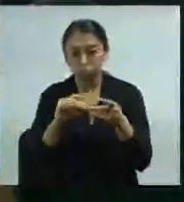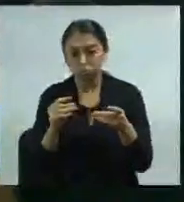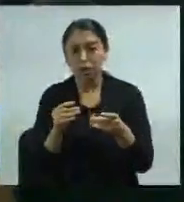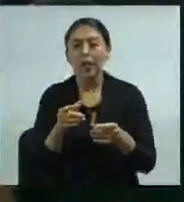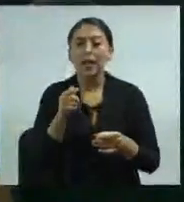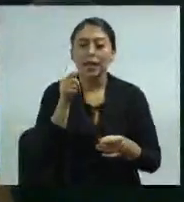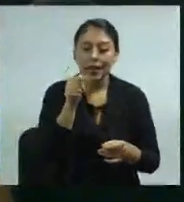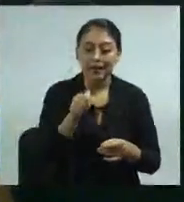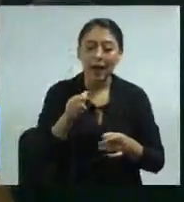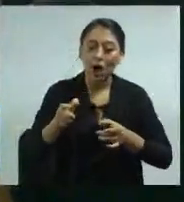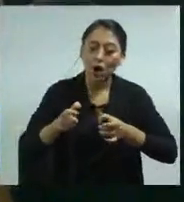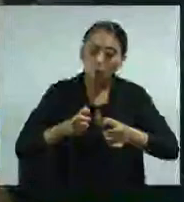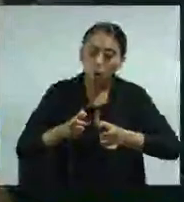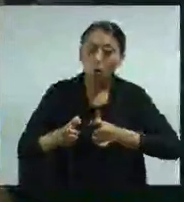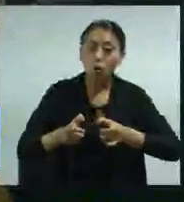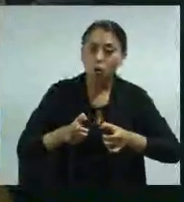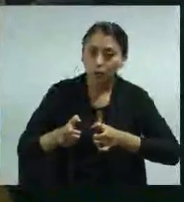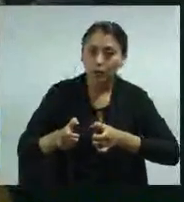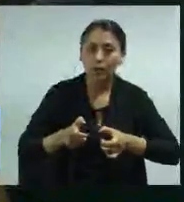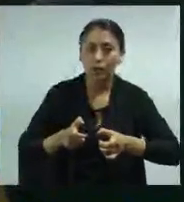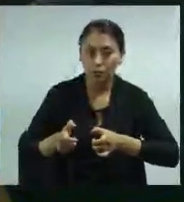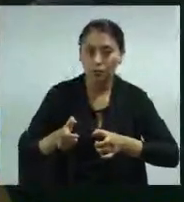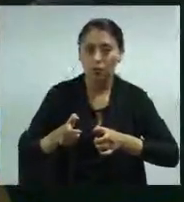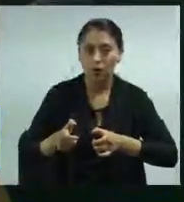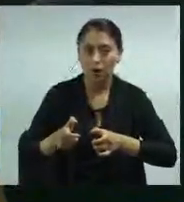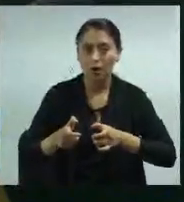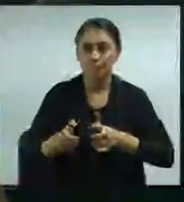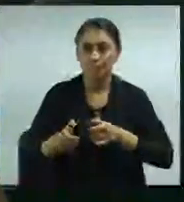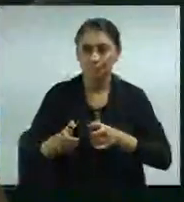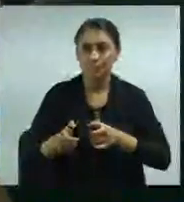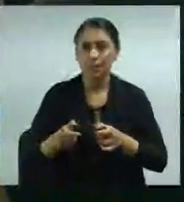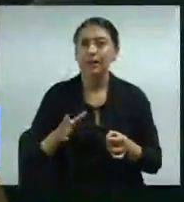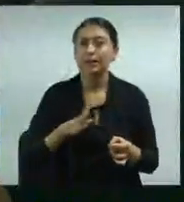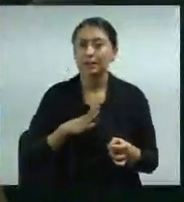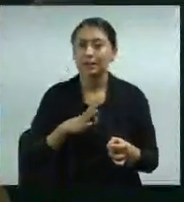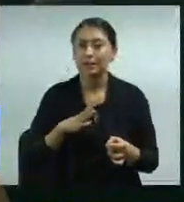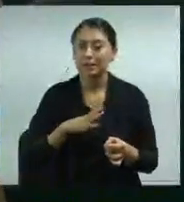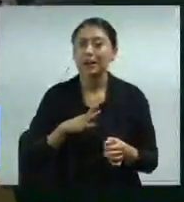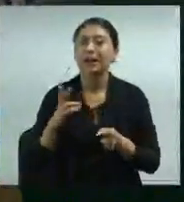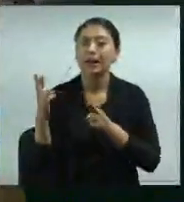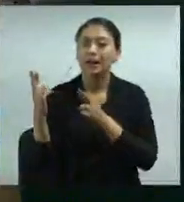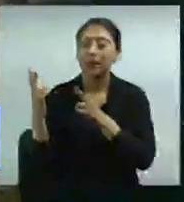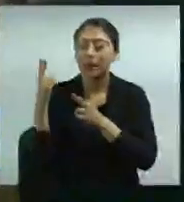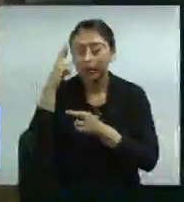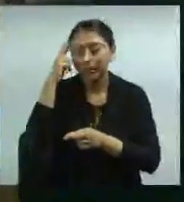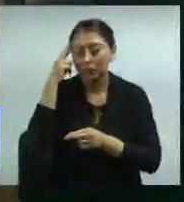era coordinadora y tiene toda la razón, es coordinadora.